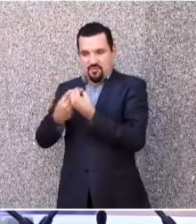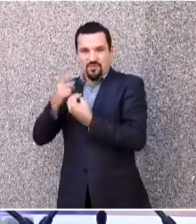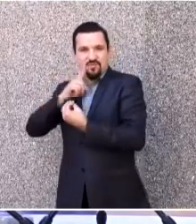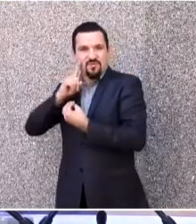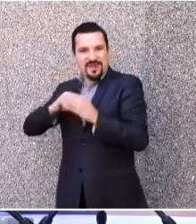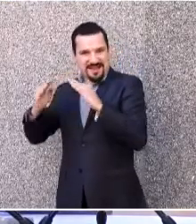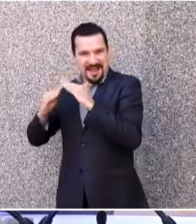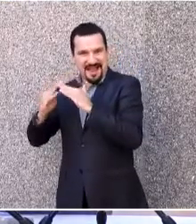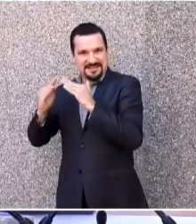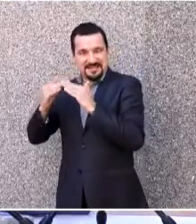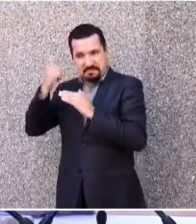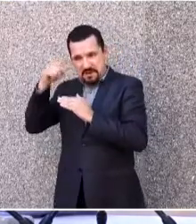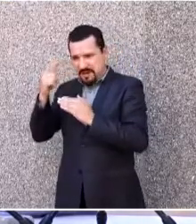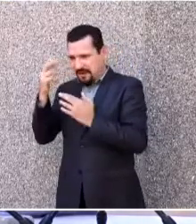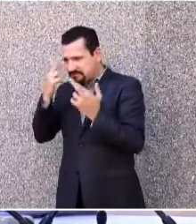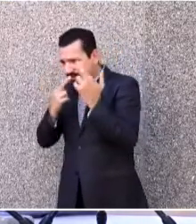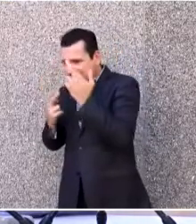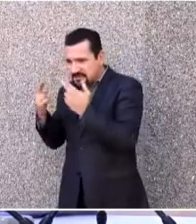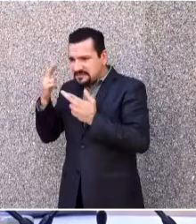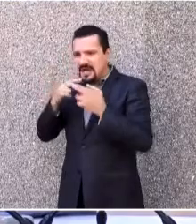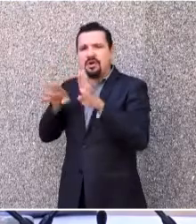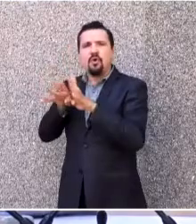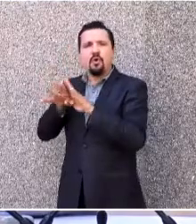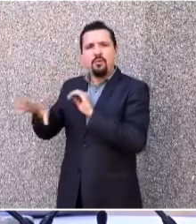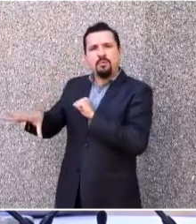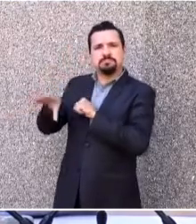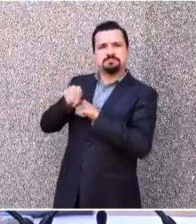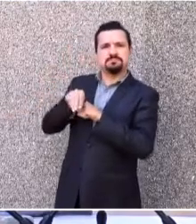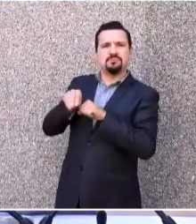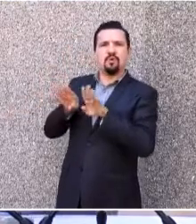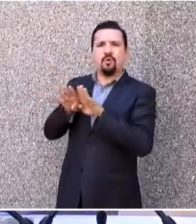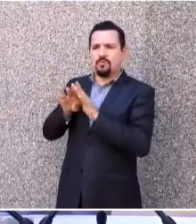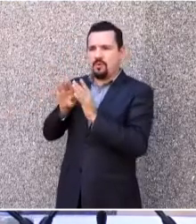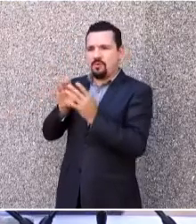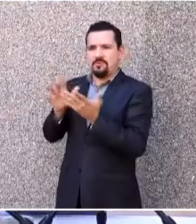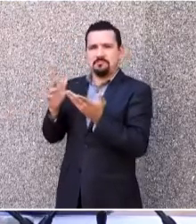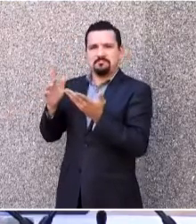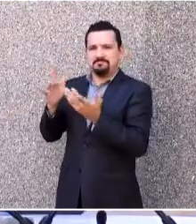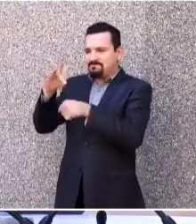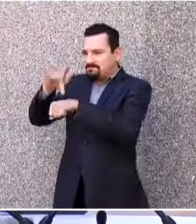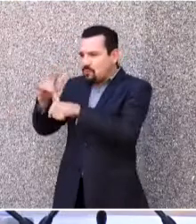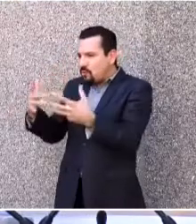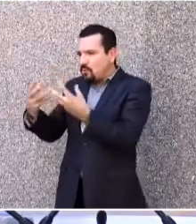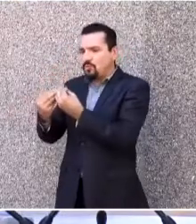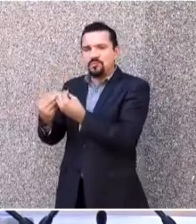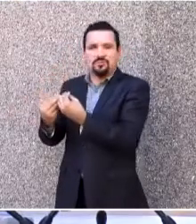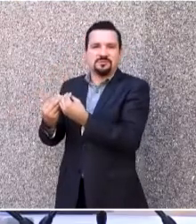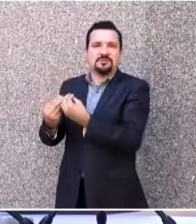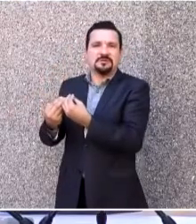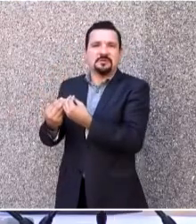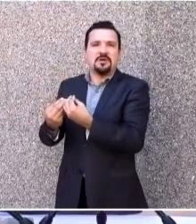para ver cuál fue el proceder durante el contacto con esta mujer estilista.